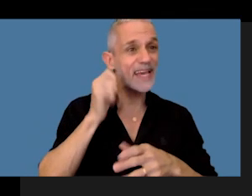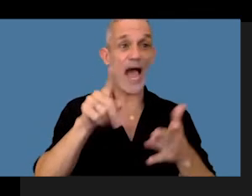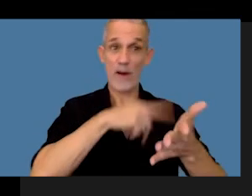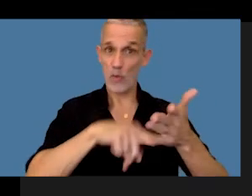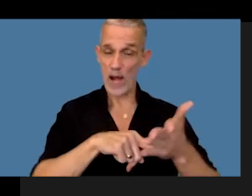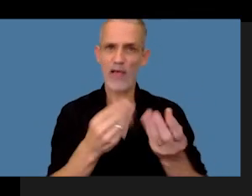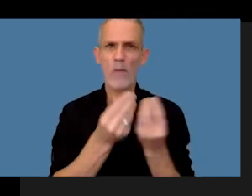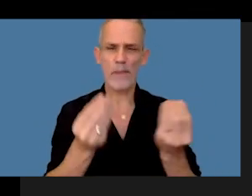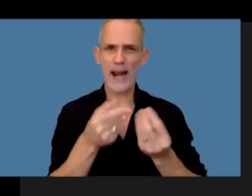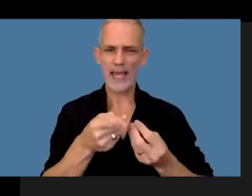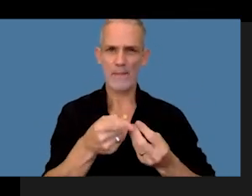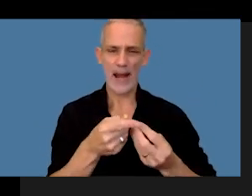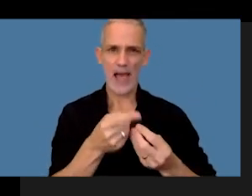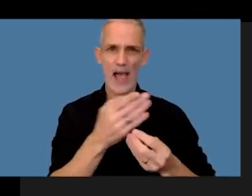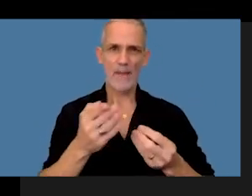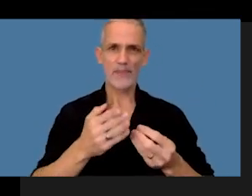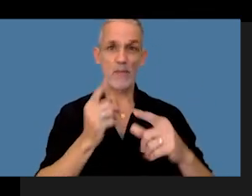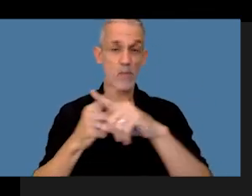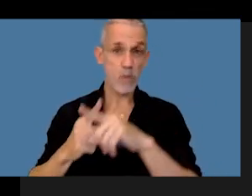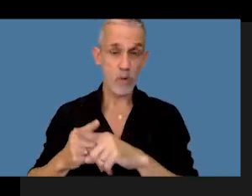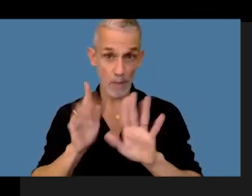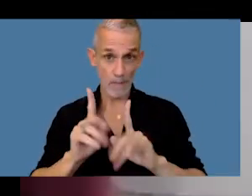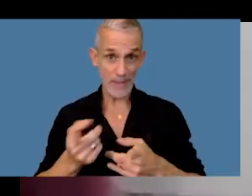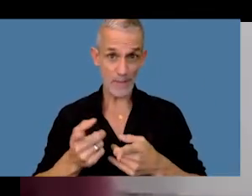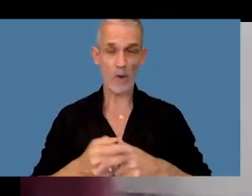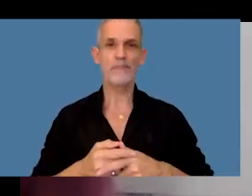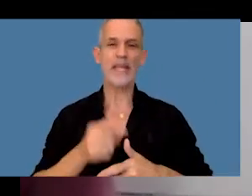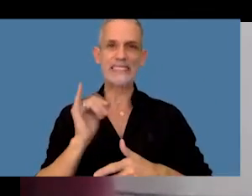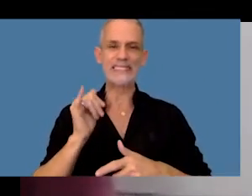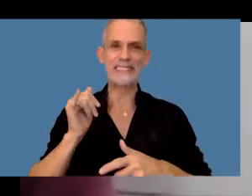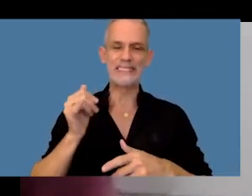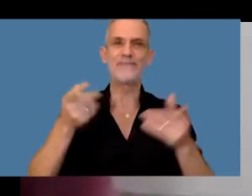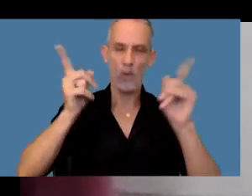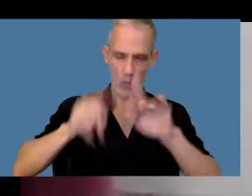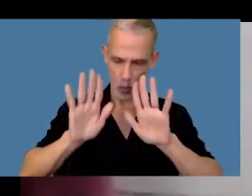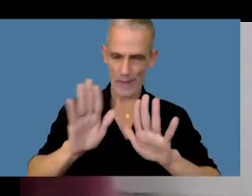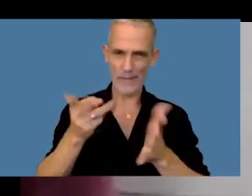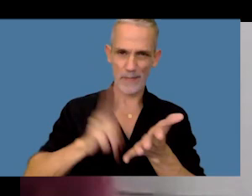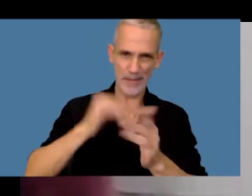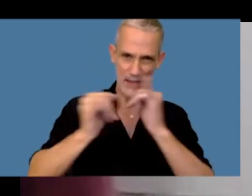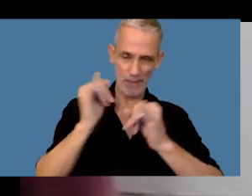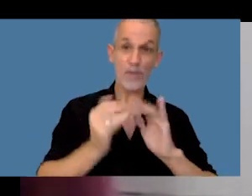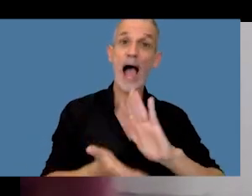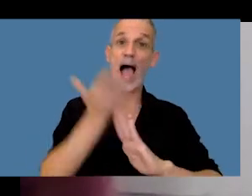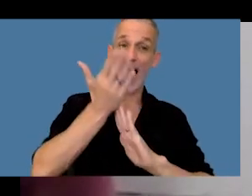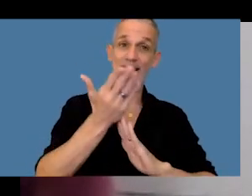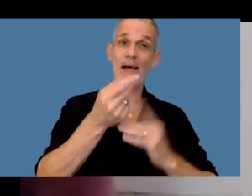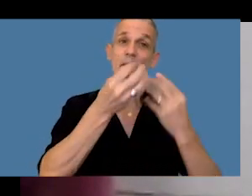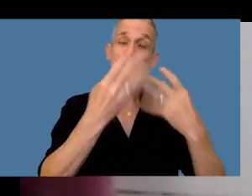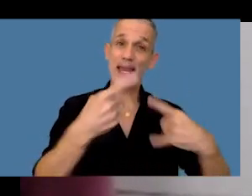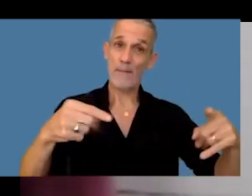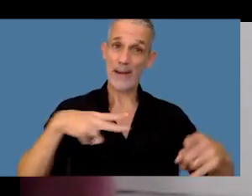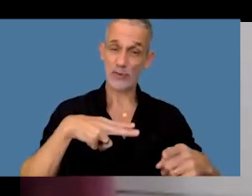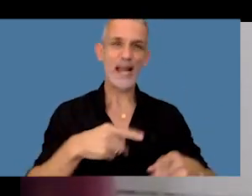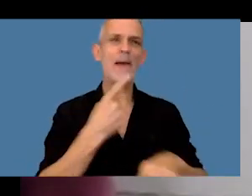para computar esas percepciones? Si volvemos de nuevo, si vos tenés alta en bienes personales, primero